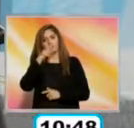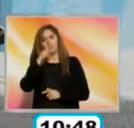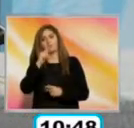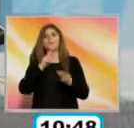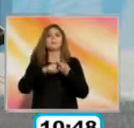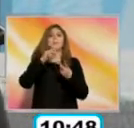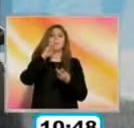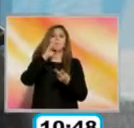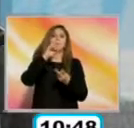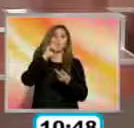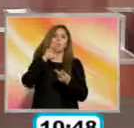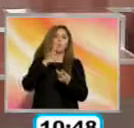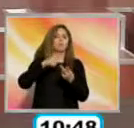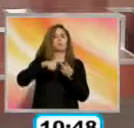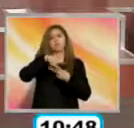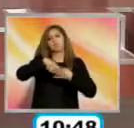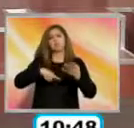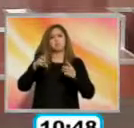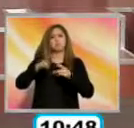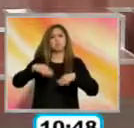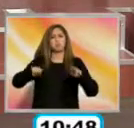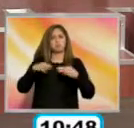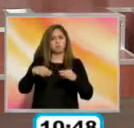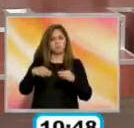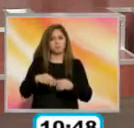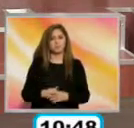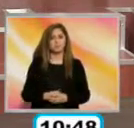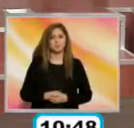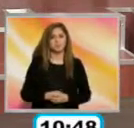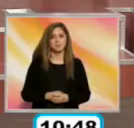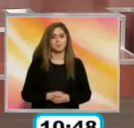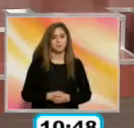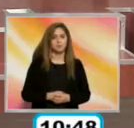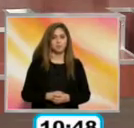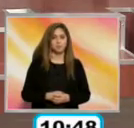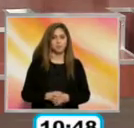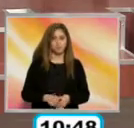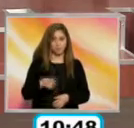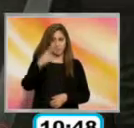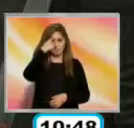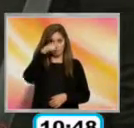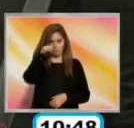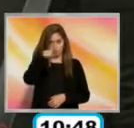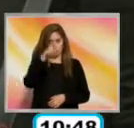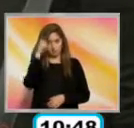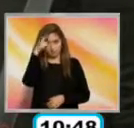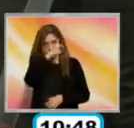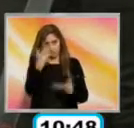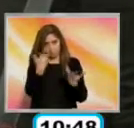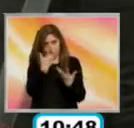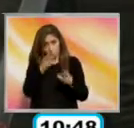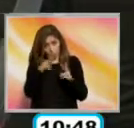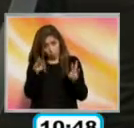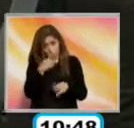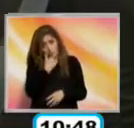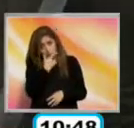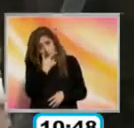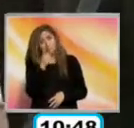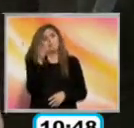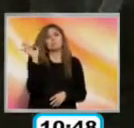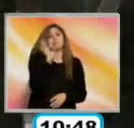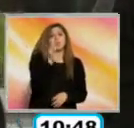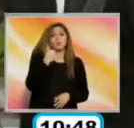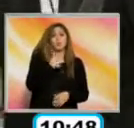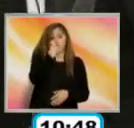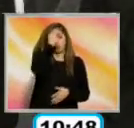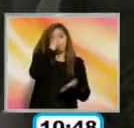Björk, gente como esa, música muy dramática. ¿Para ustedes es difícil hacer música en inglés? Digo, porque a lo mejor no soy compositor,